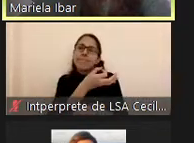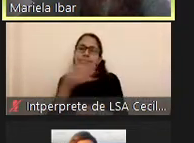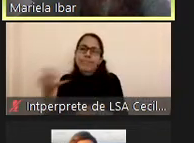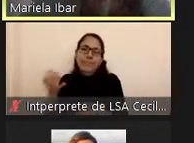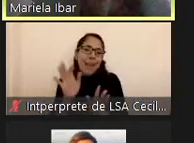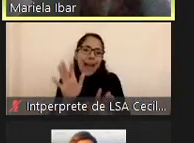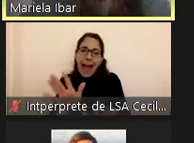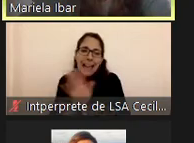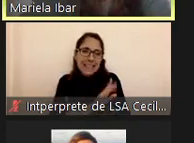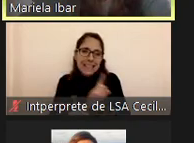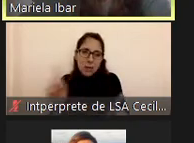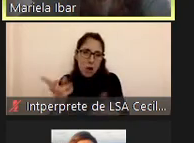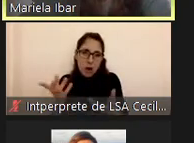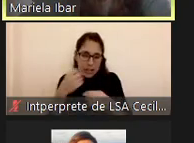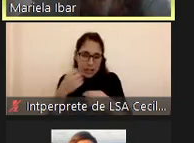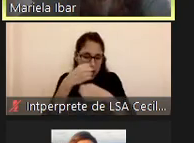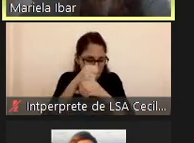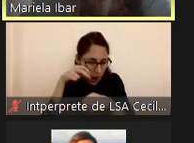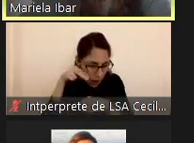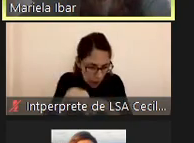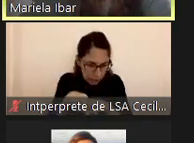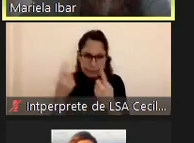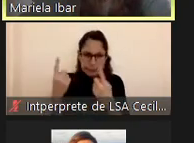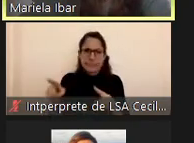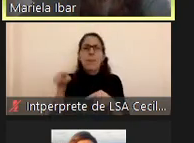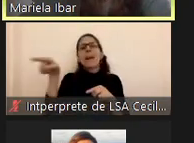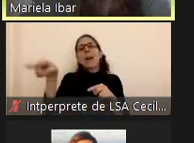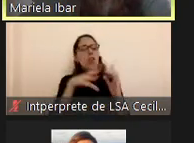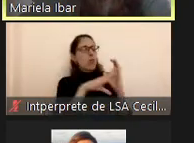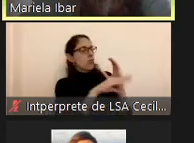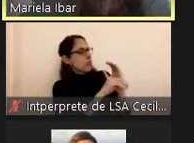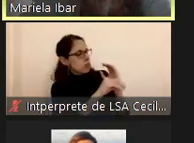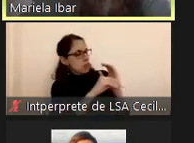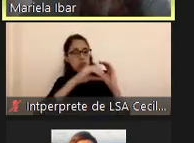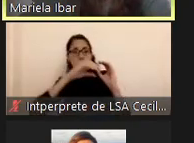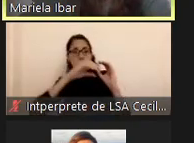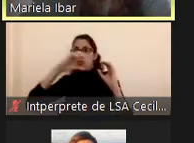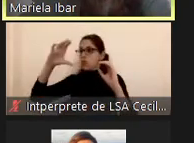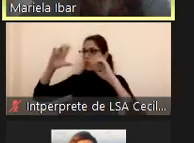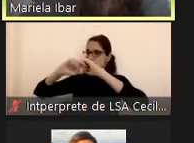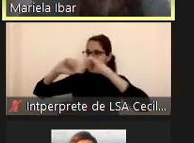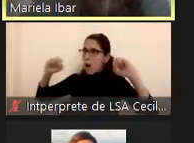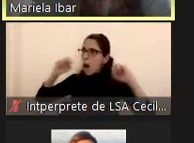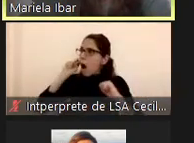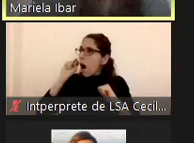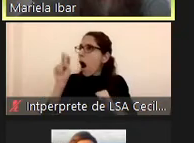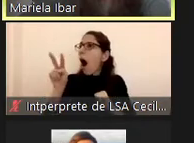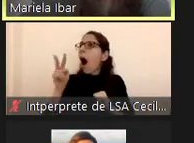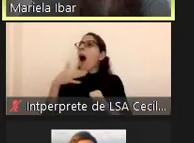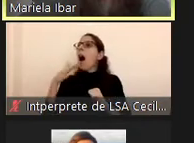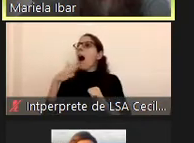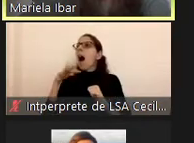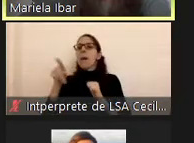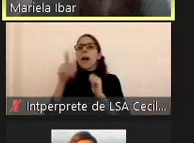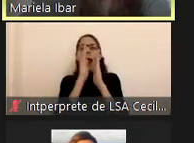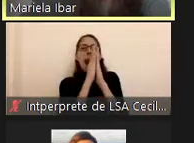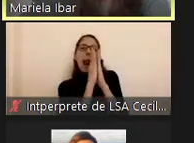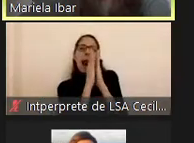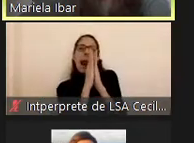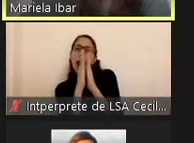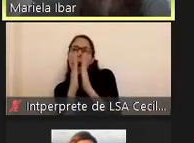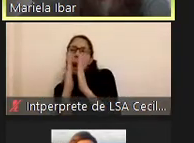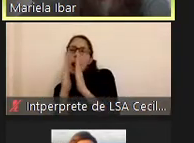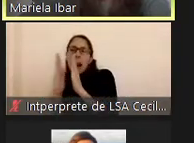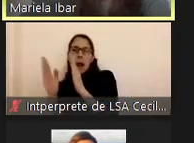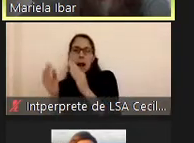ver así, es un esquema de la pared. Entonces acá, para que ustedes puedan entender cómo está compuesta la